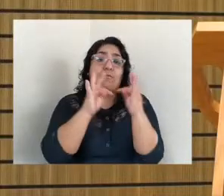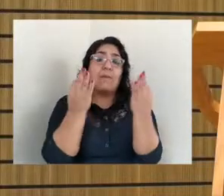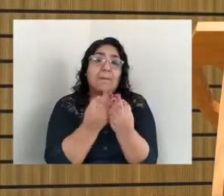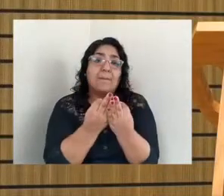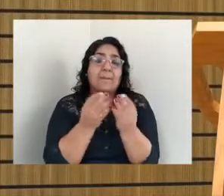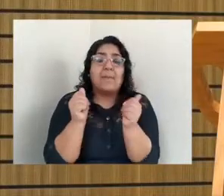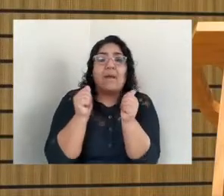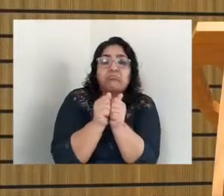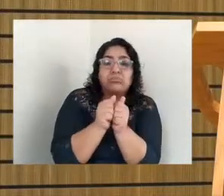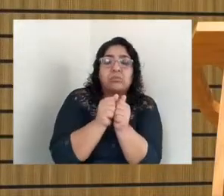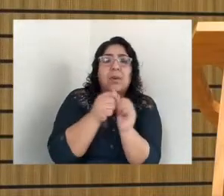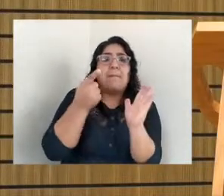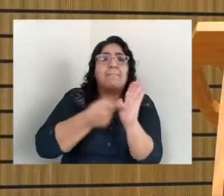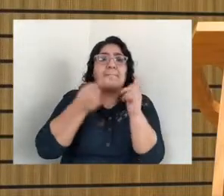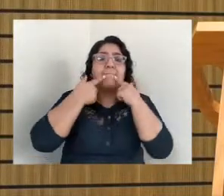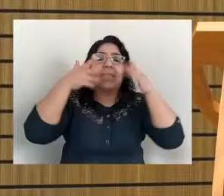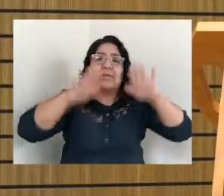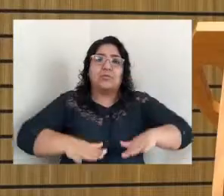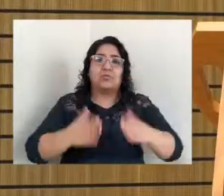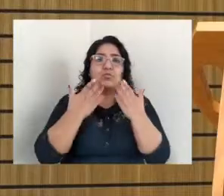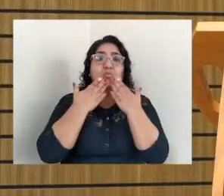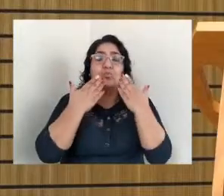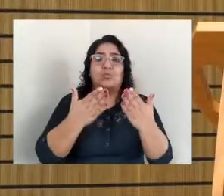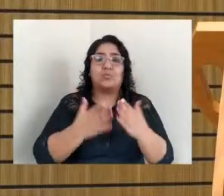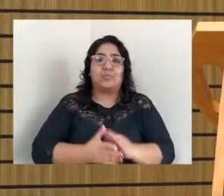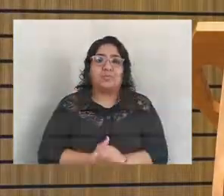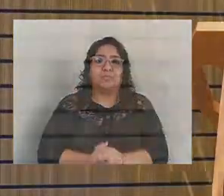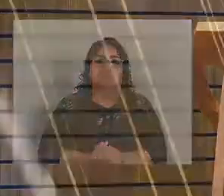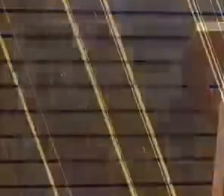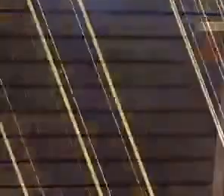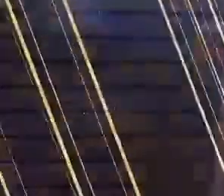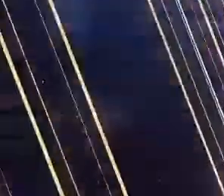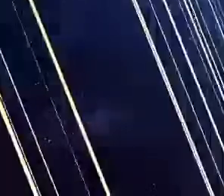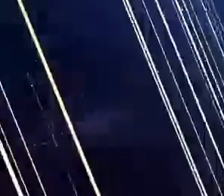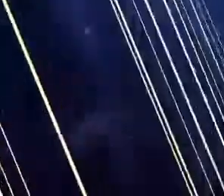allegados, mil y mil bendiciones. Muchas gracias.